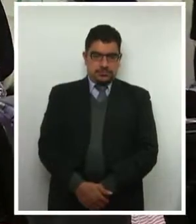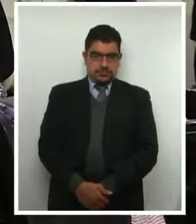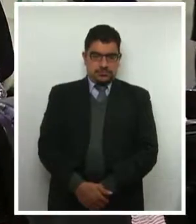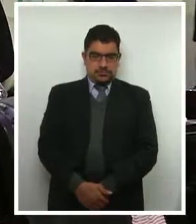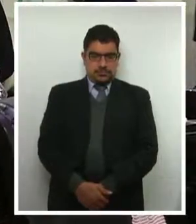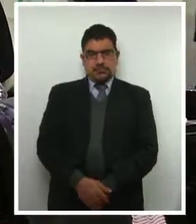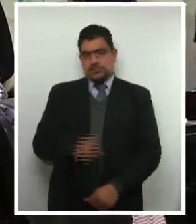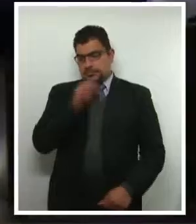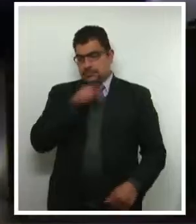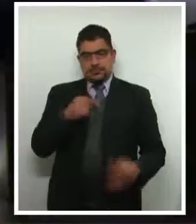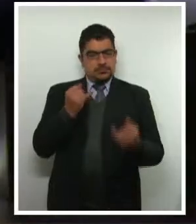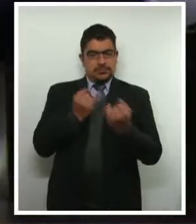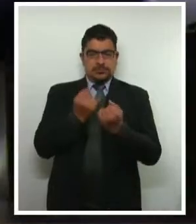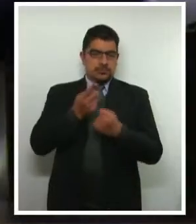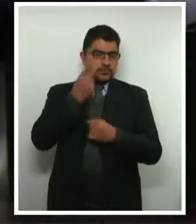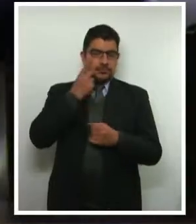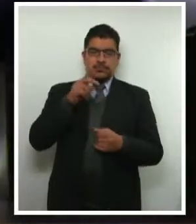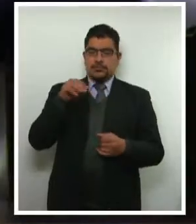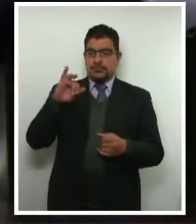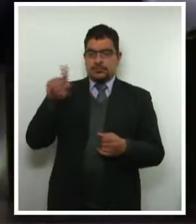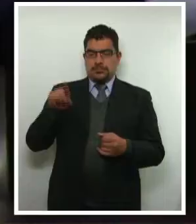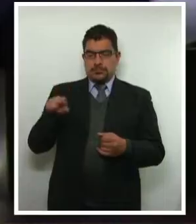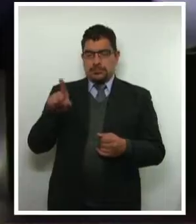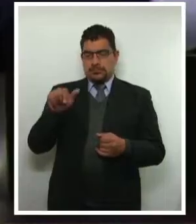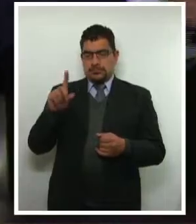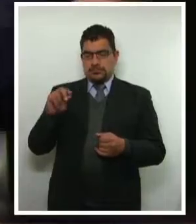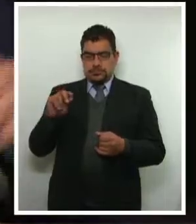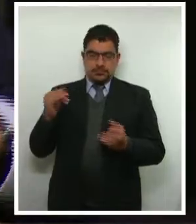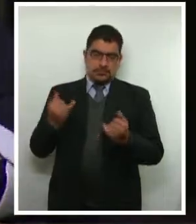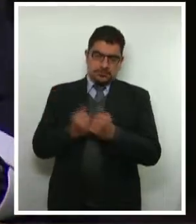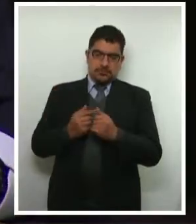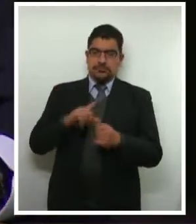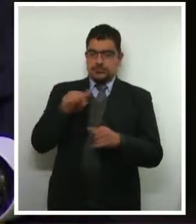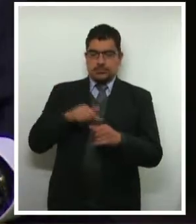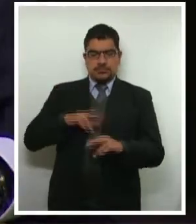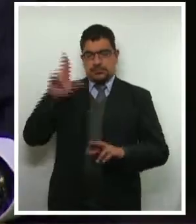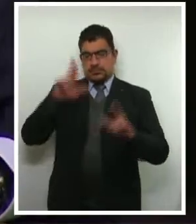El diputado Muñoz Ledo, y pasamos a la votación.